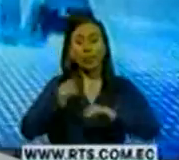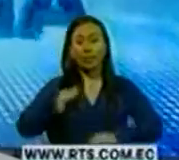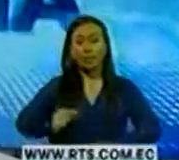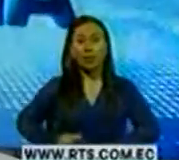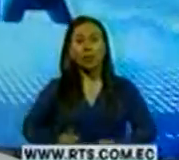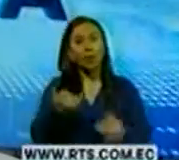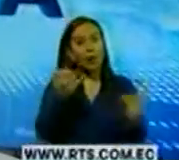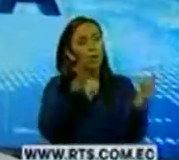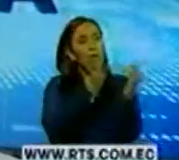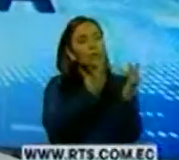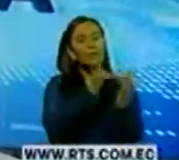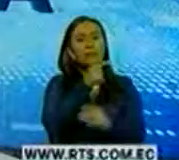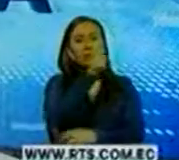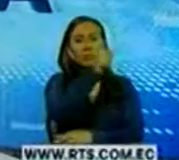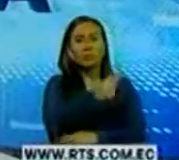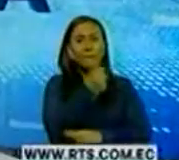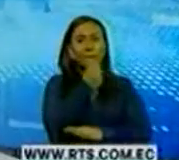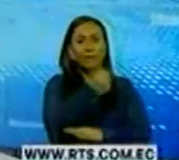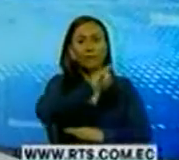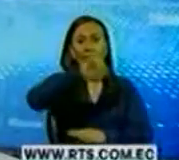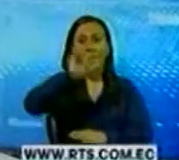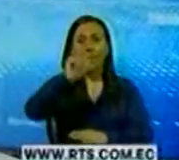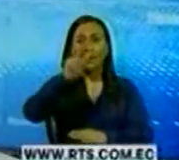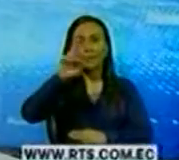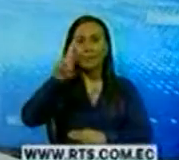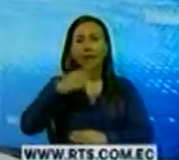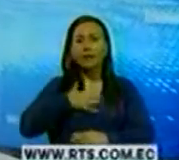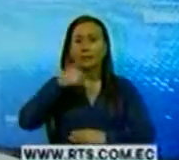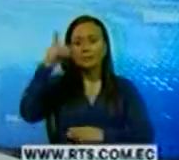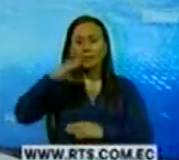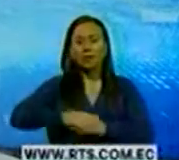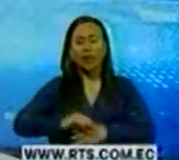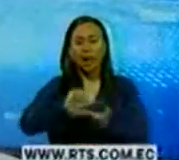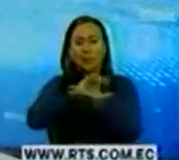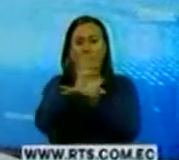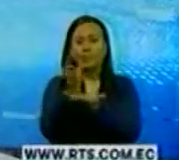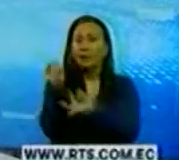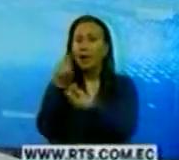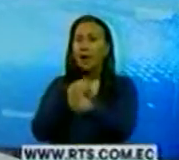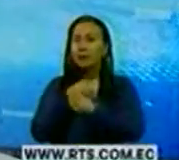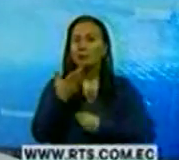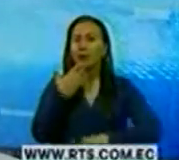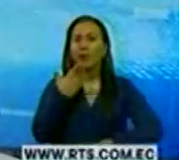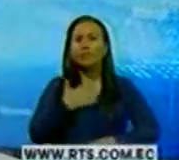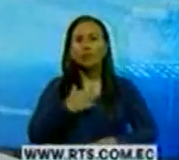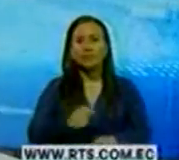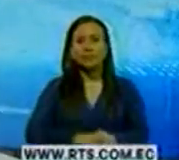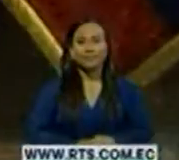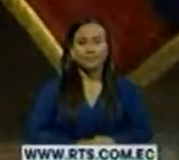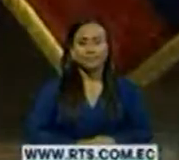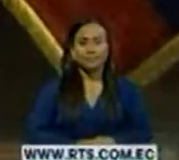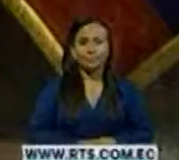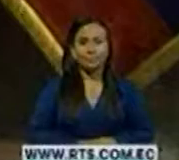nos enlazamos con Javier Rosero, quien se encuentra en la legislatura. Javier, buenas noches, te escuchamos.